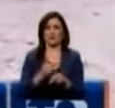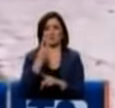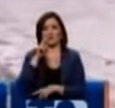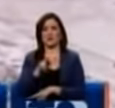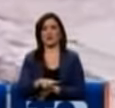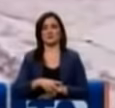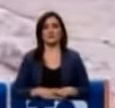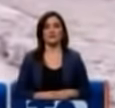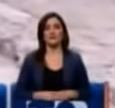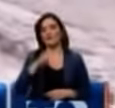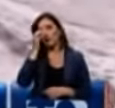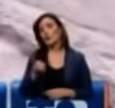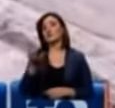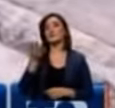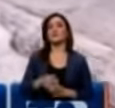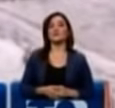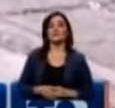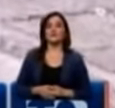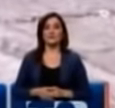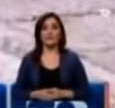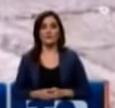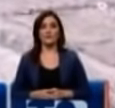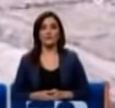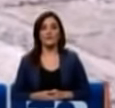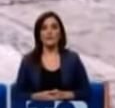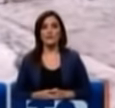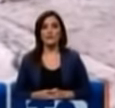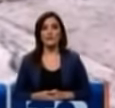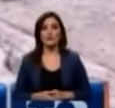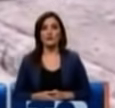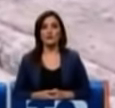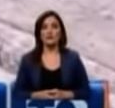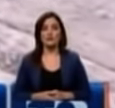está. Mi señor, ¿cómo está? Buenos días. Muy buenos días, señorita.